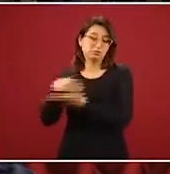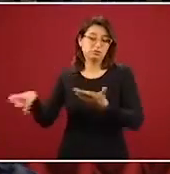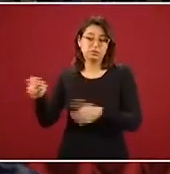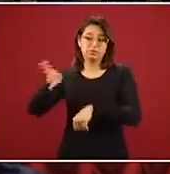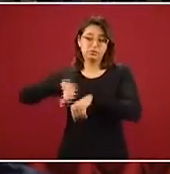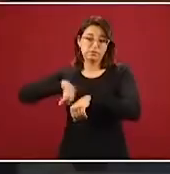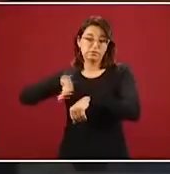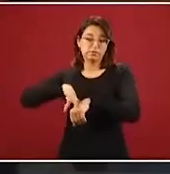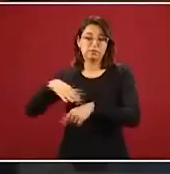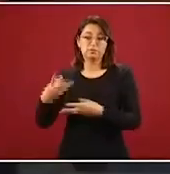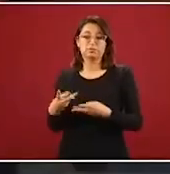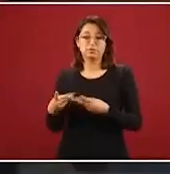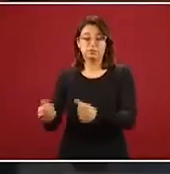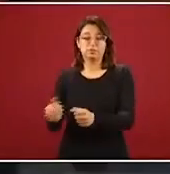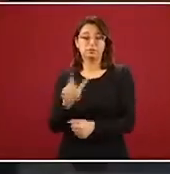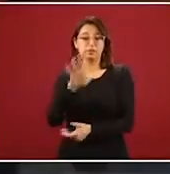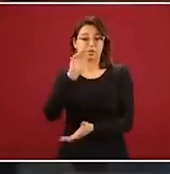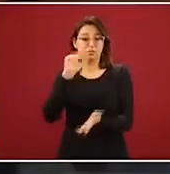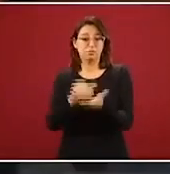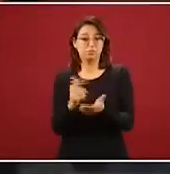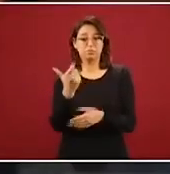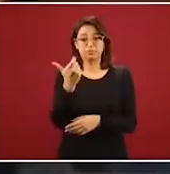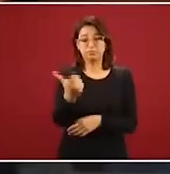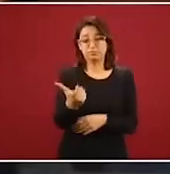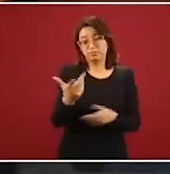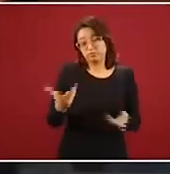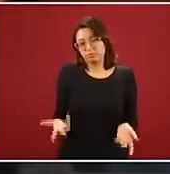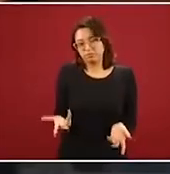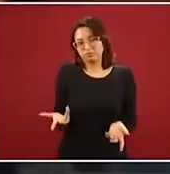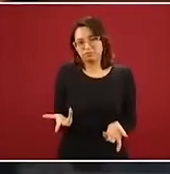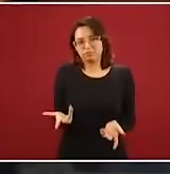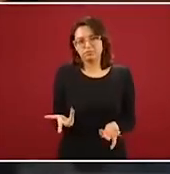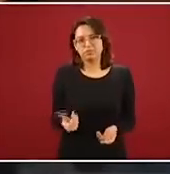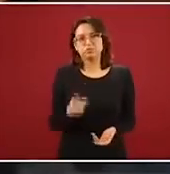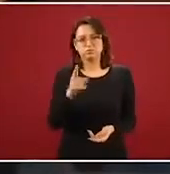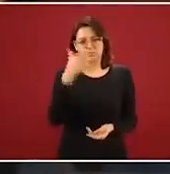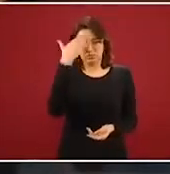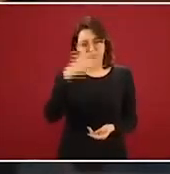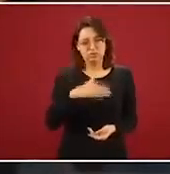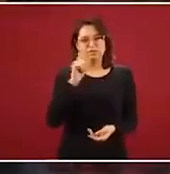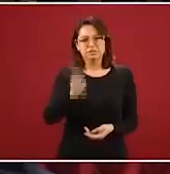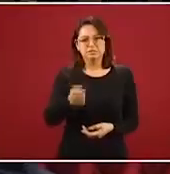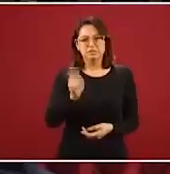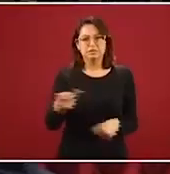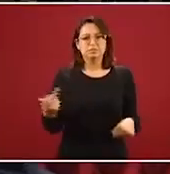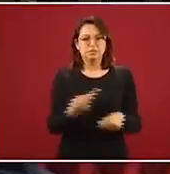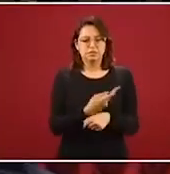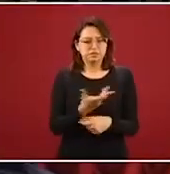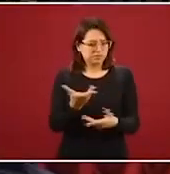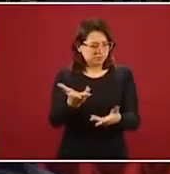a una farmacia y se gastaron 5,000 pesos. Nada más a ver si tiene usted conocimiento de este tema, señor secretario.